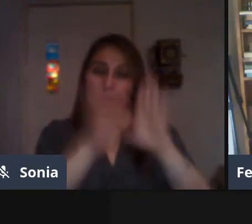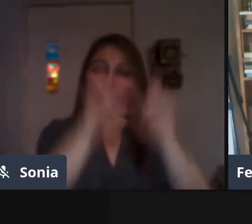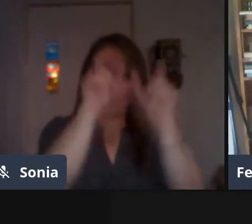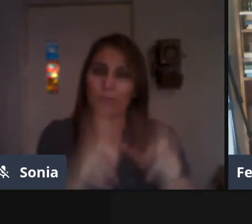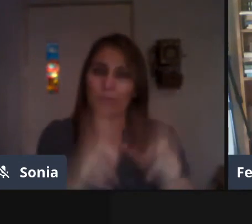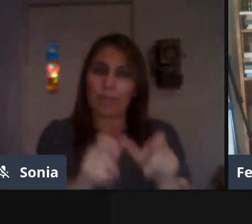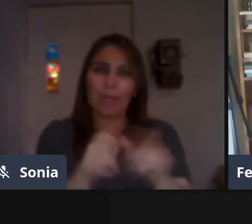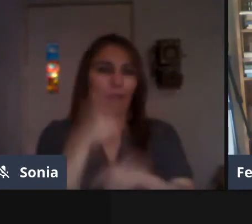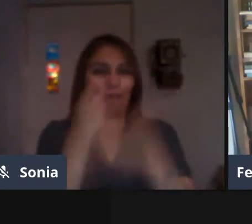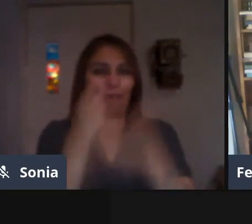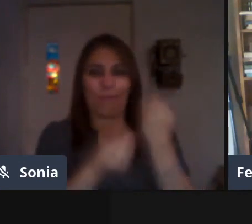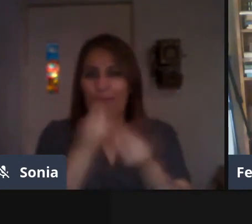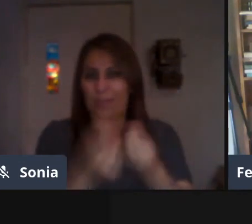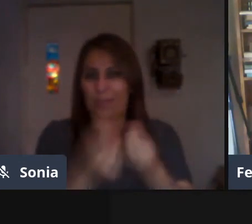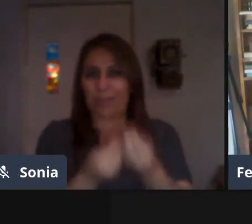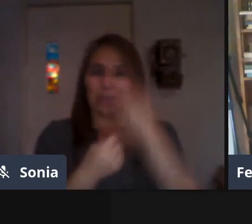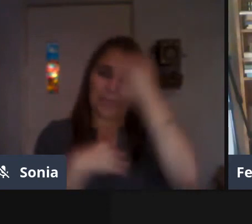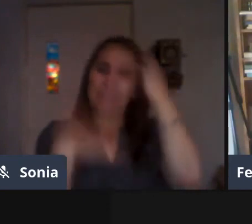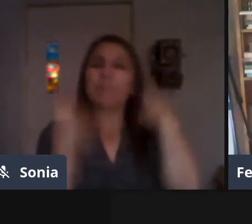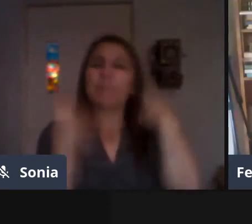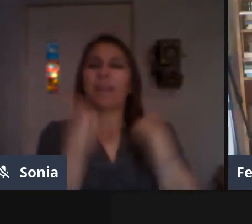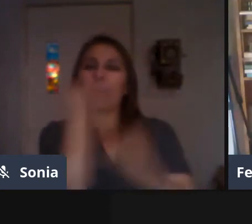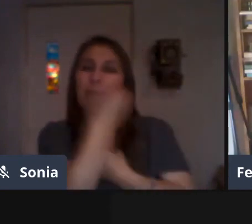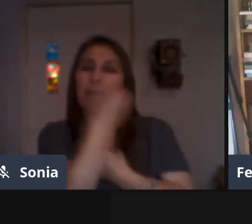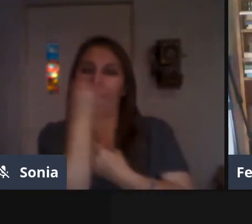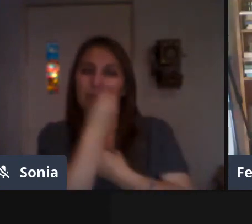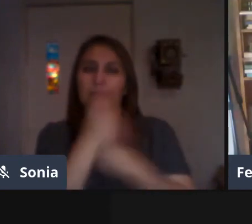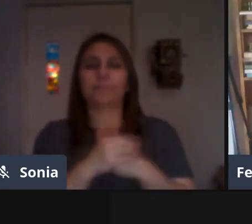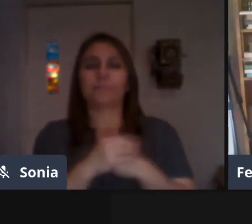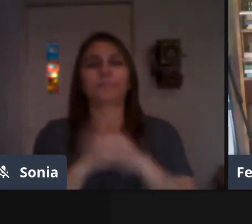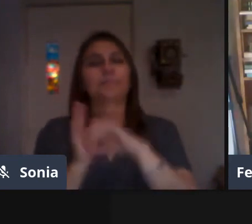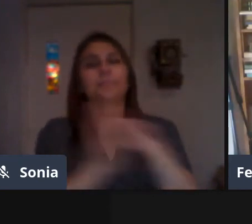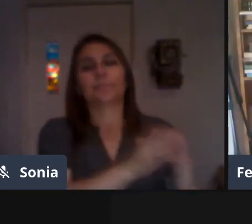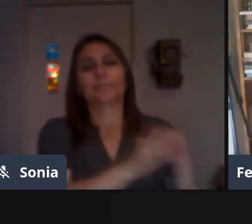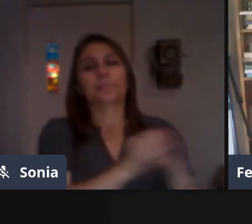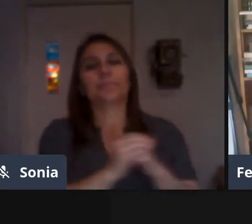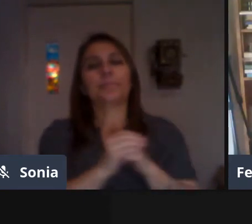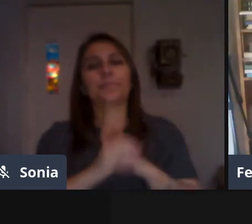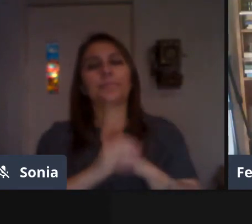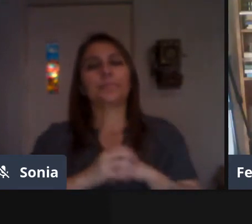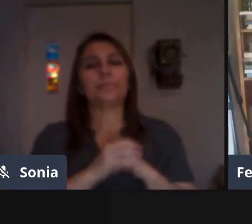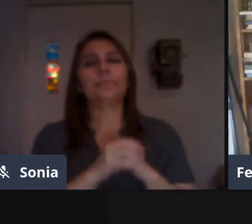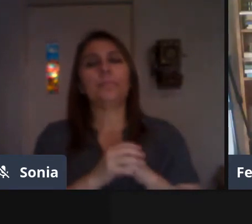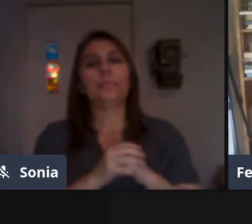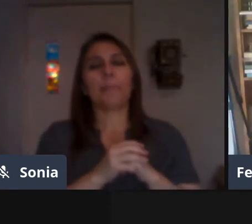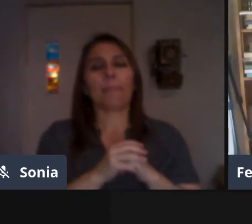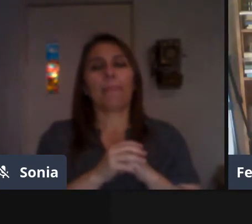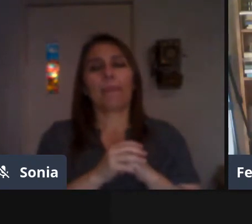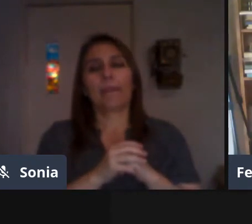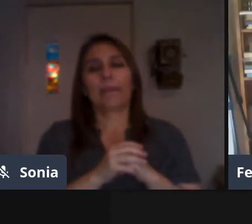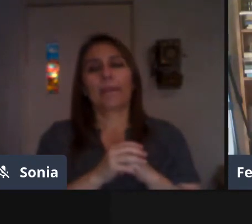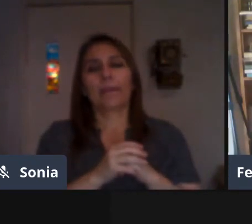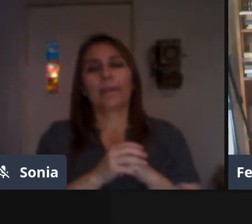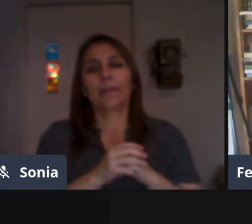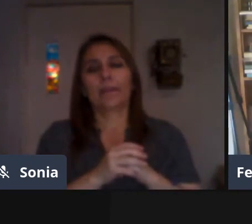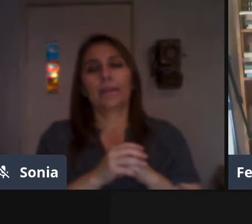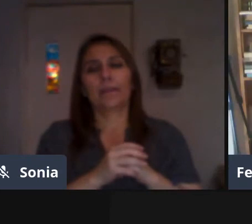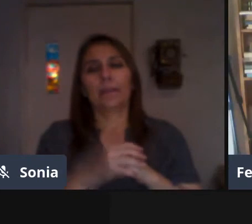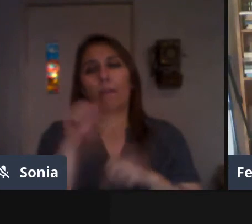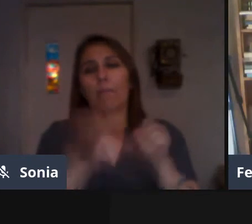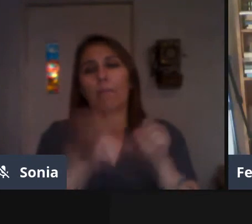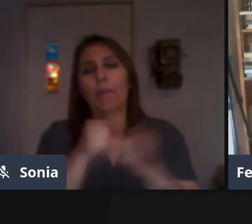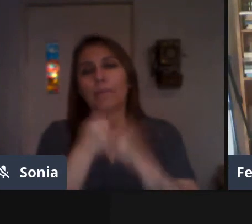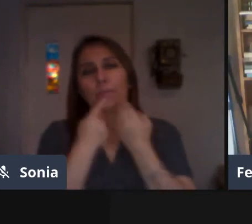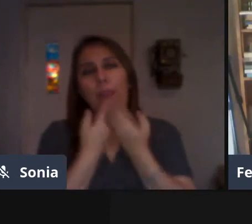bueno ya para cerrar esta parte ha sido mía tienen ahora que hablar en este